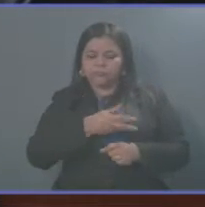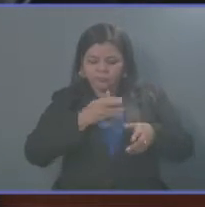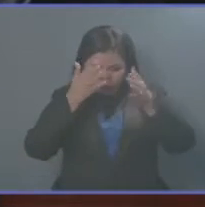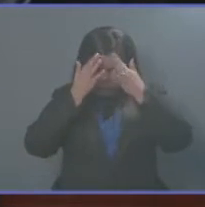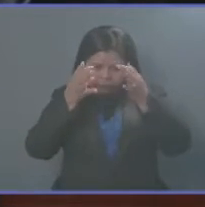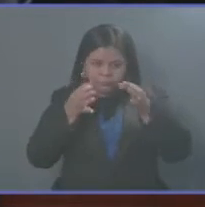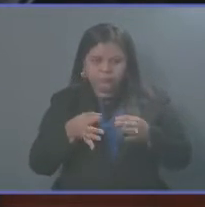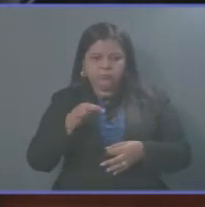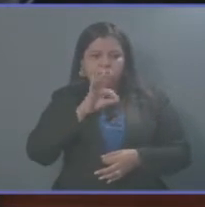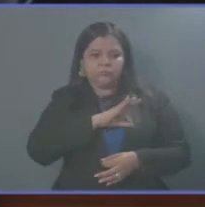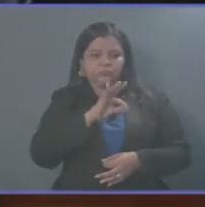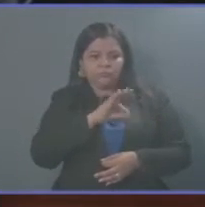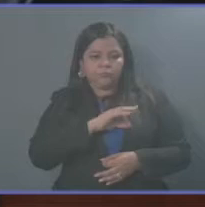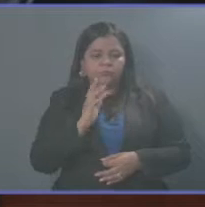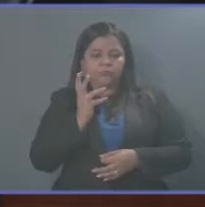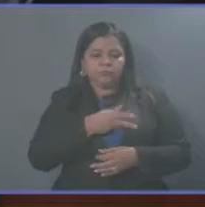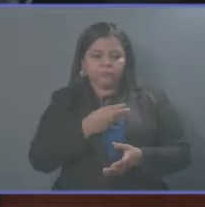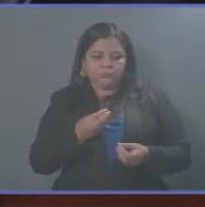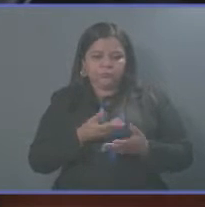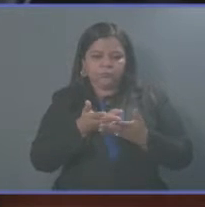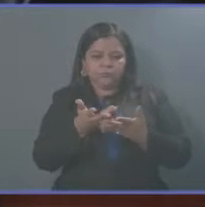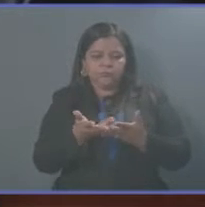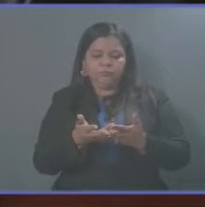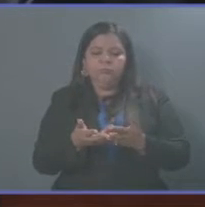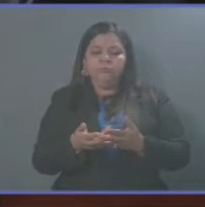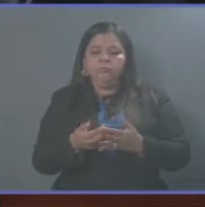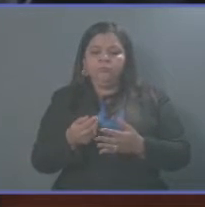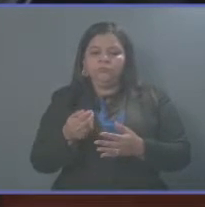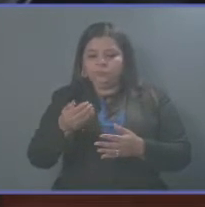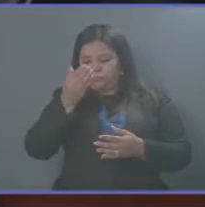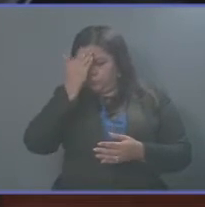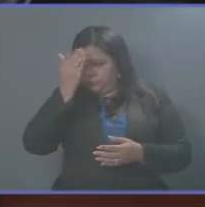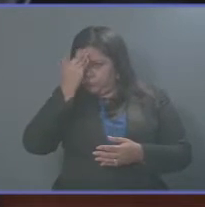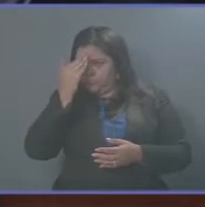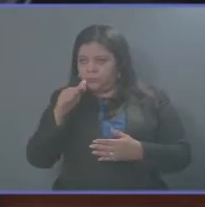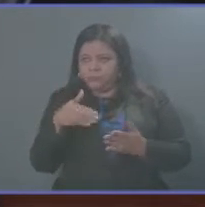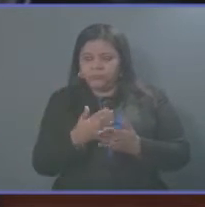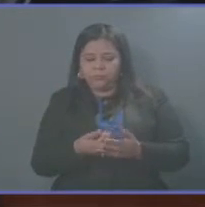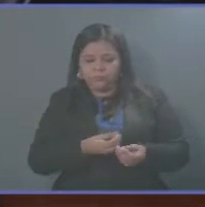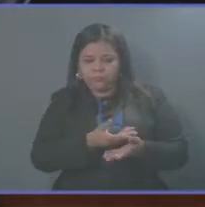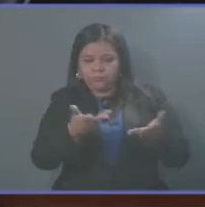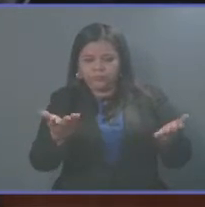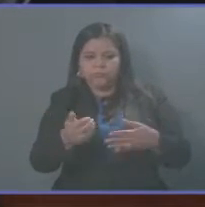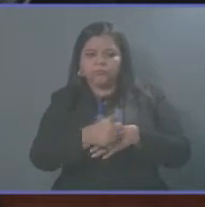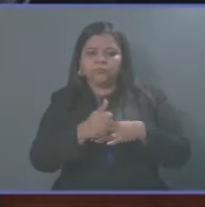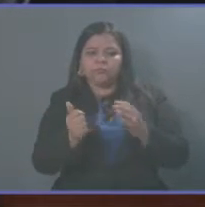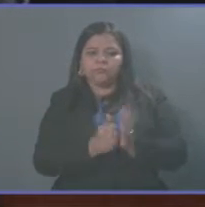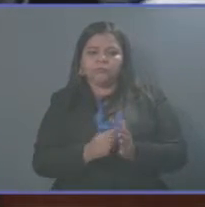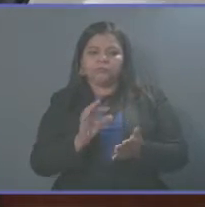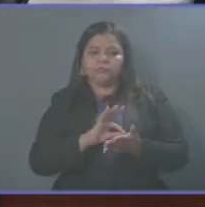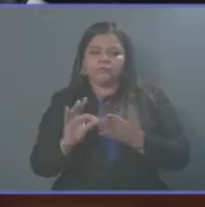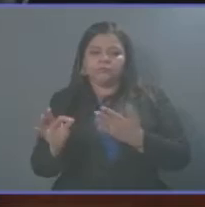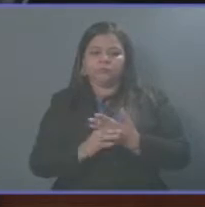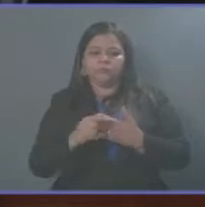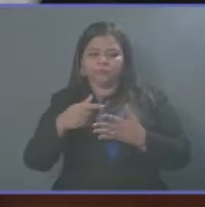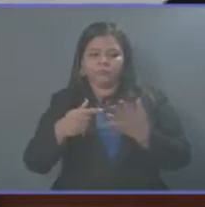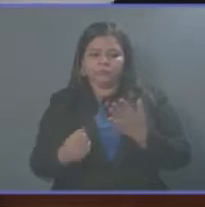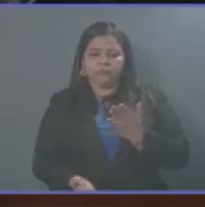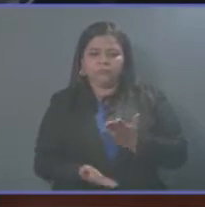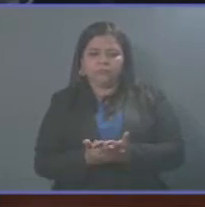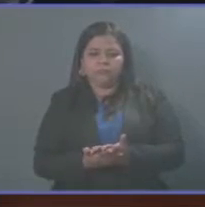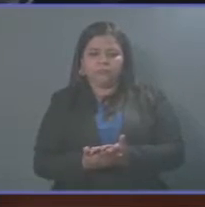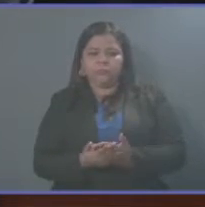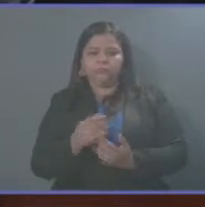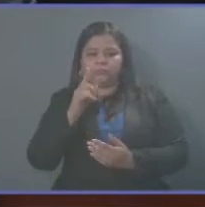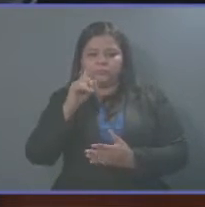dictamen favorable, que lo hace del conocimiento del Honorable Pleno, adjuntando el respectivo proyecto de decreto